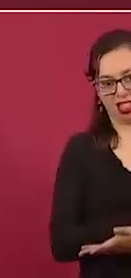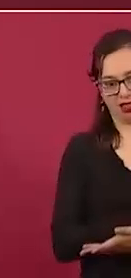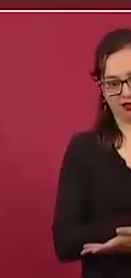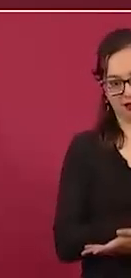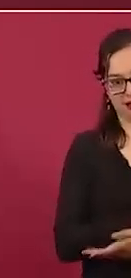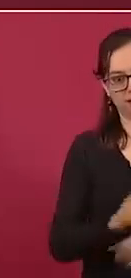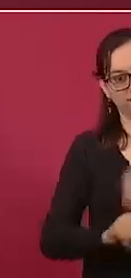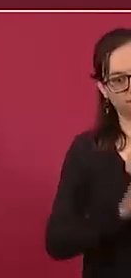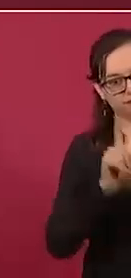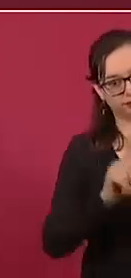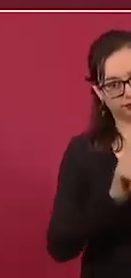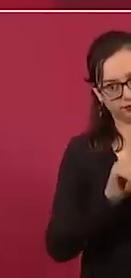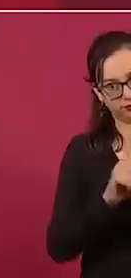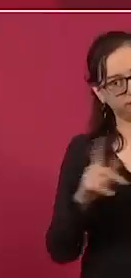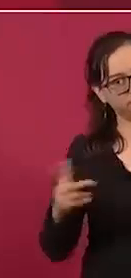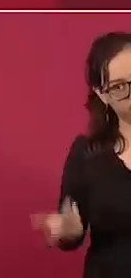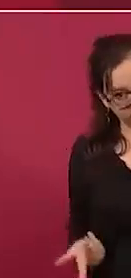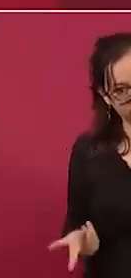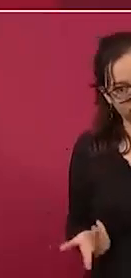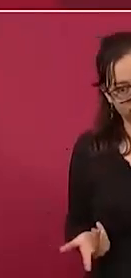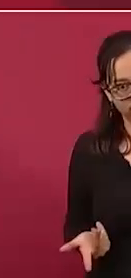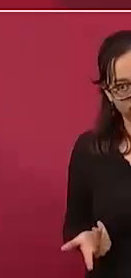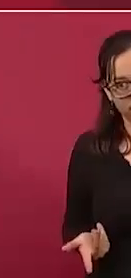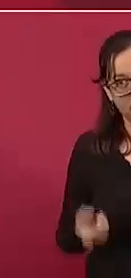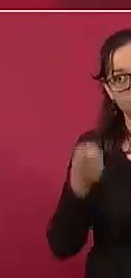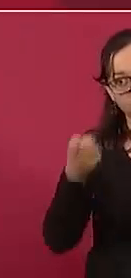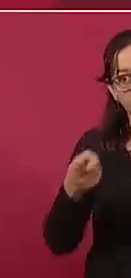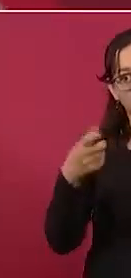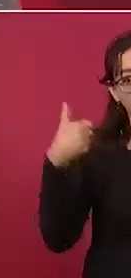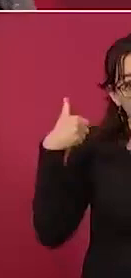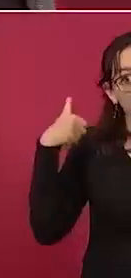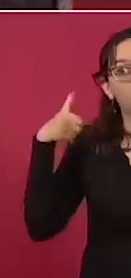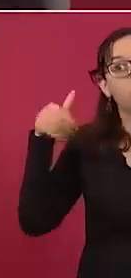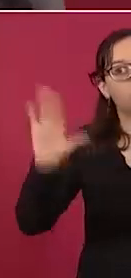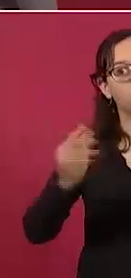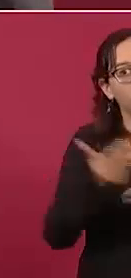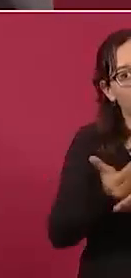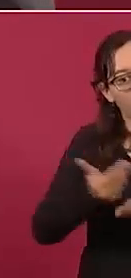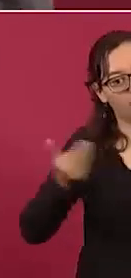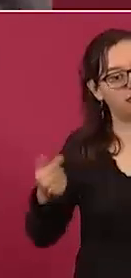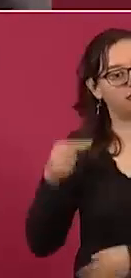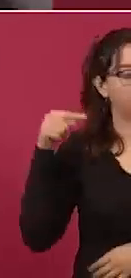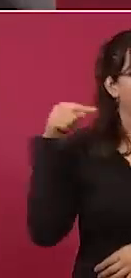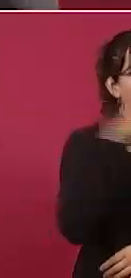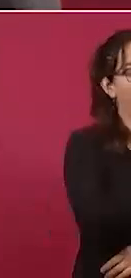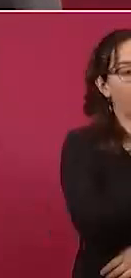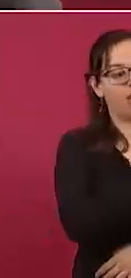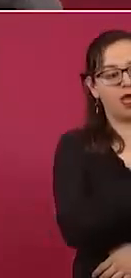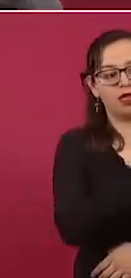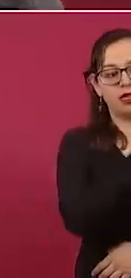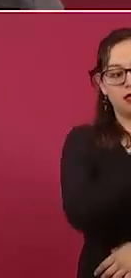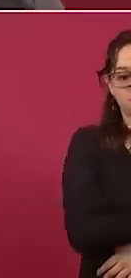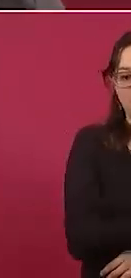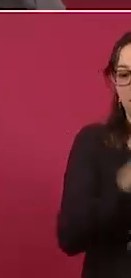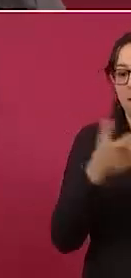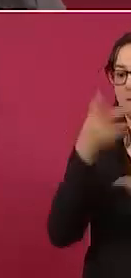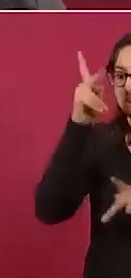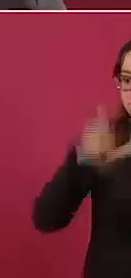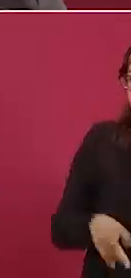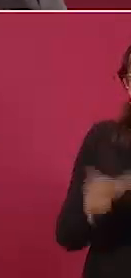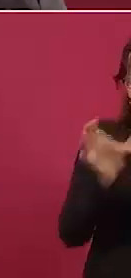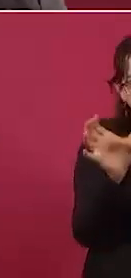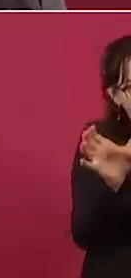amaga con no ir a la Cumbre de las Américas. El presidente Andrés Manuel dijo que si hay exclusiones de países en la próxima cumbre